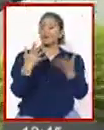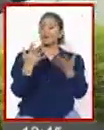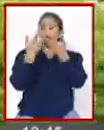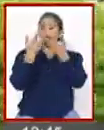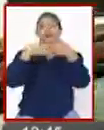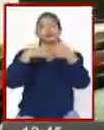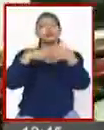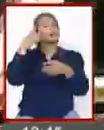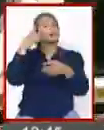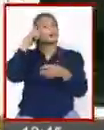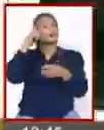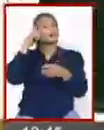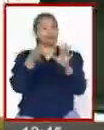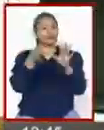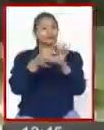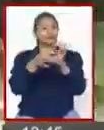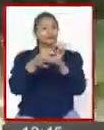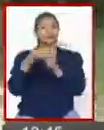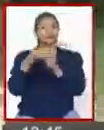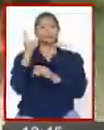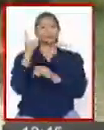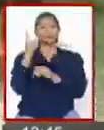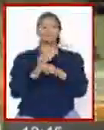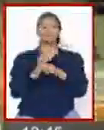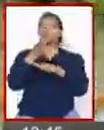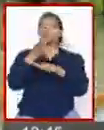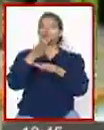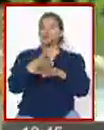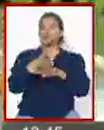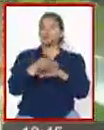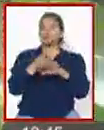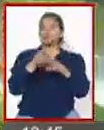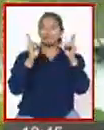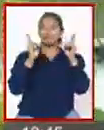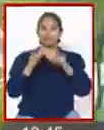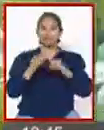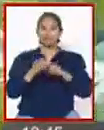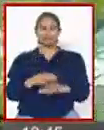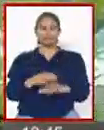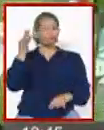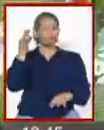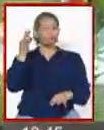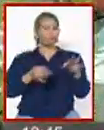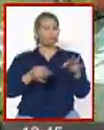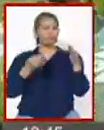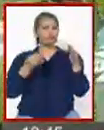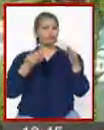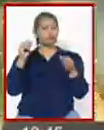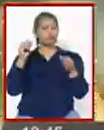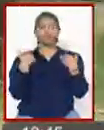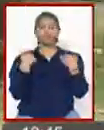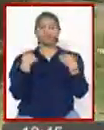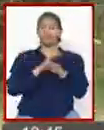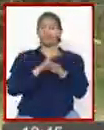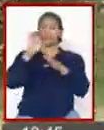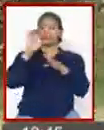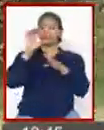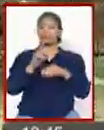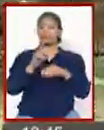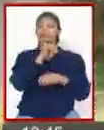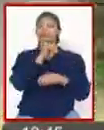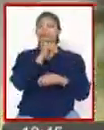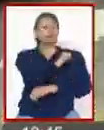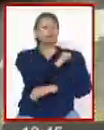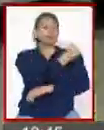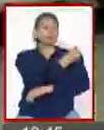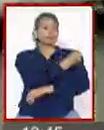con ellos para unificar en un solo transporte urbano y rápido. Si es que esto no logra concretarse, aseguran las